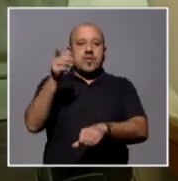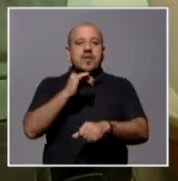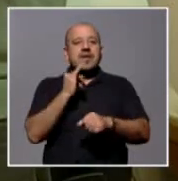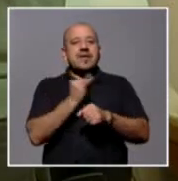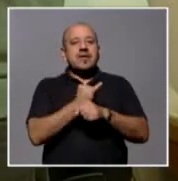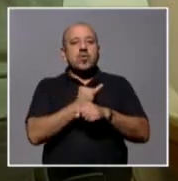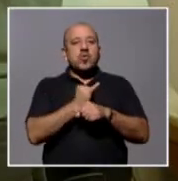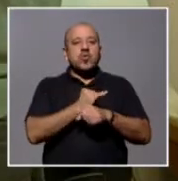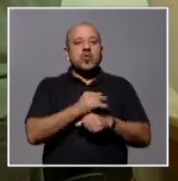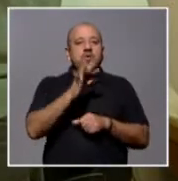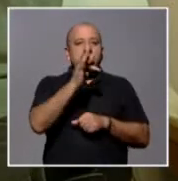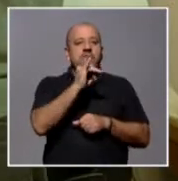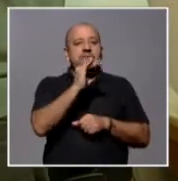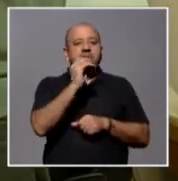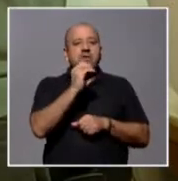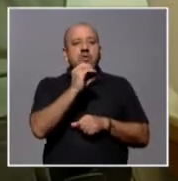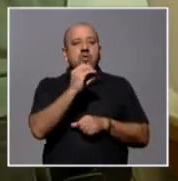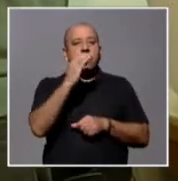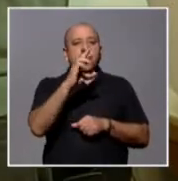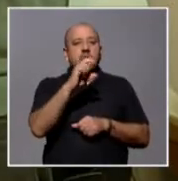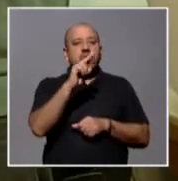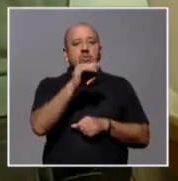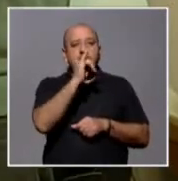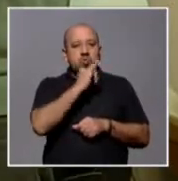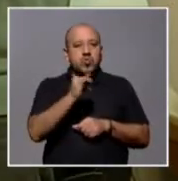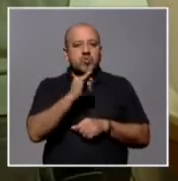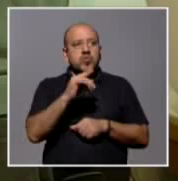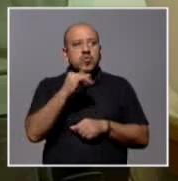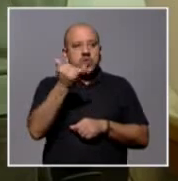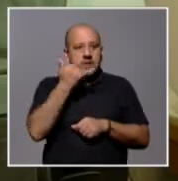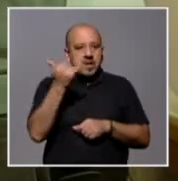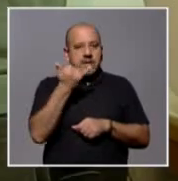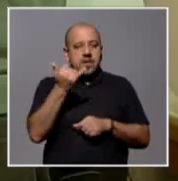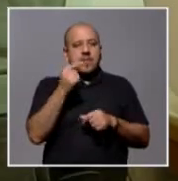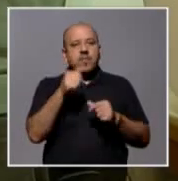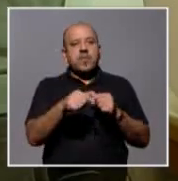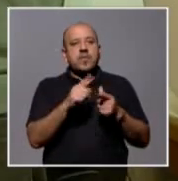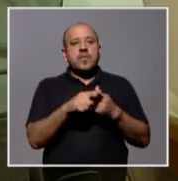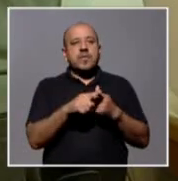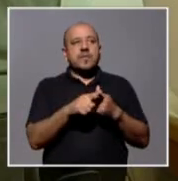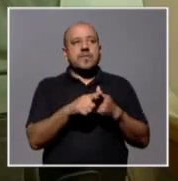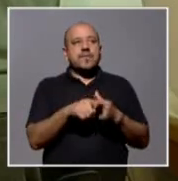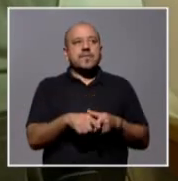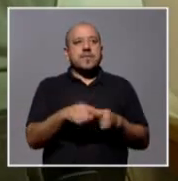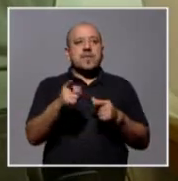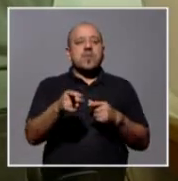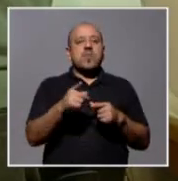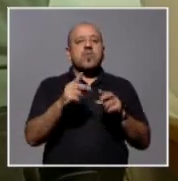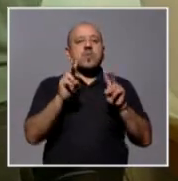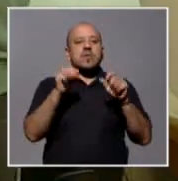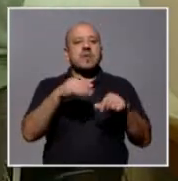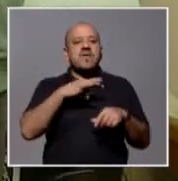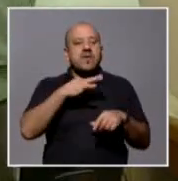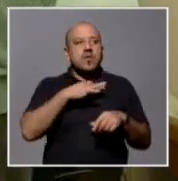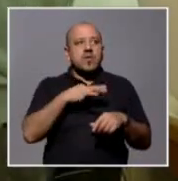Instituto Fiocruz, prestigiosísimo allá, y que está hace un tiempo asesorando en el Clemente Estable como virólogo, es la palabra clave.